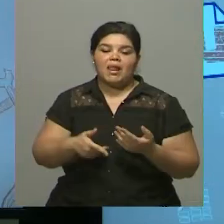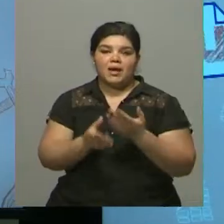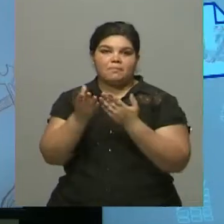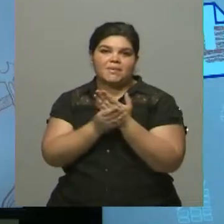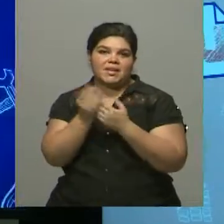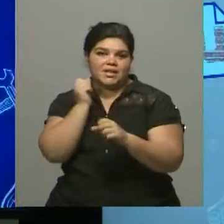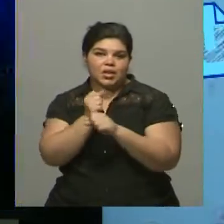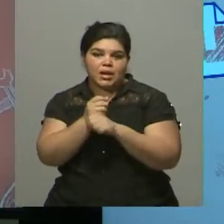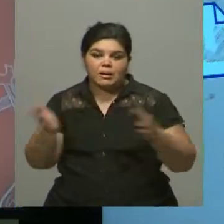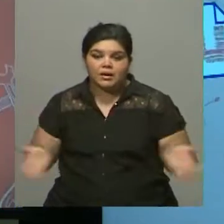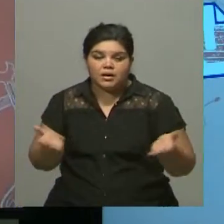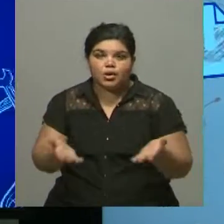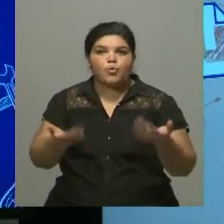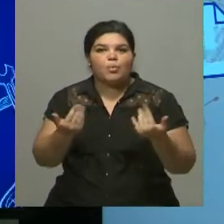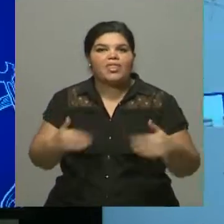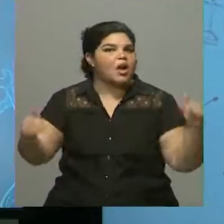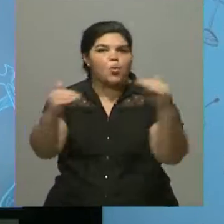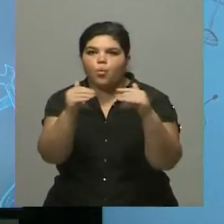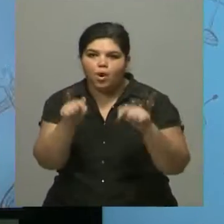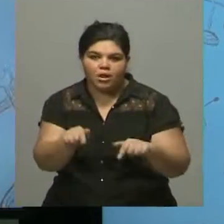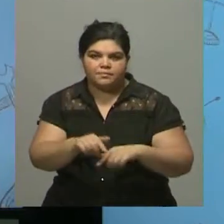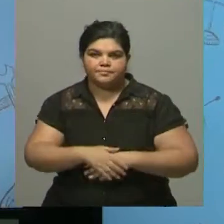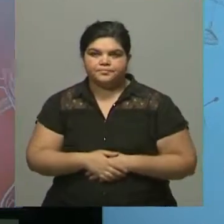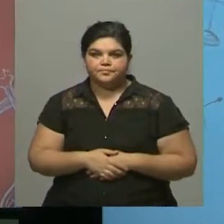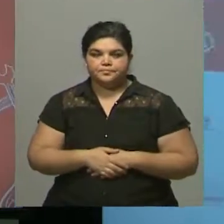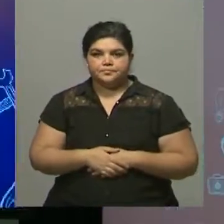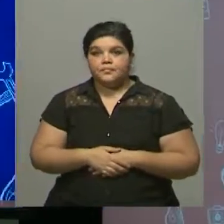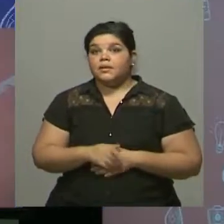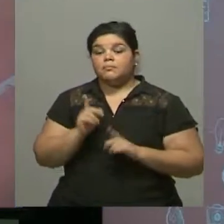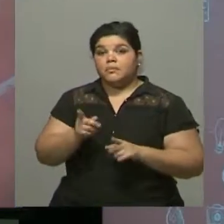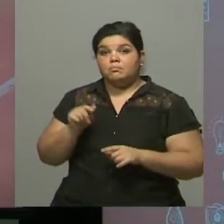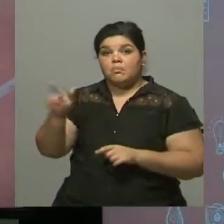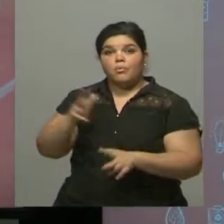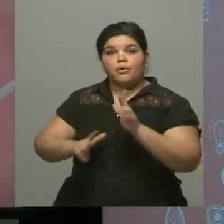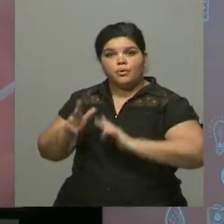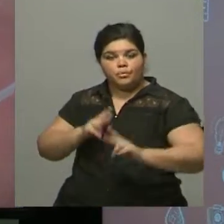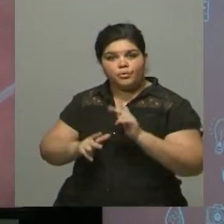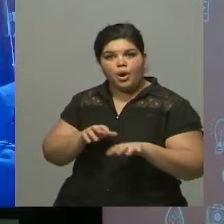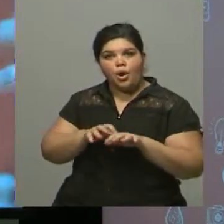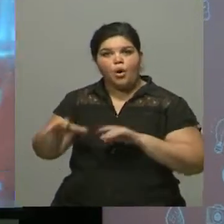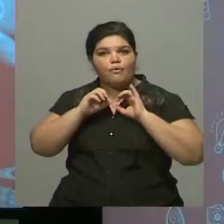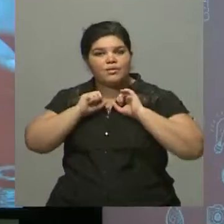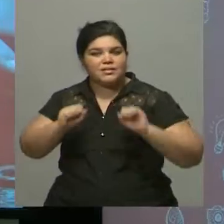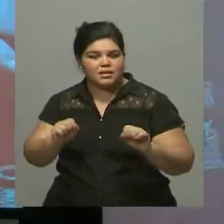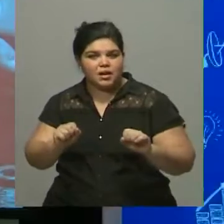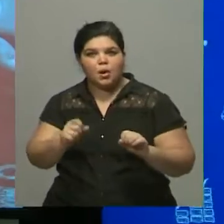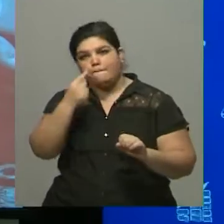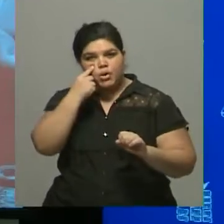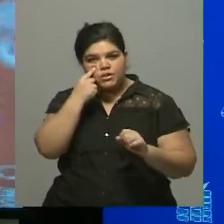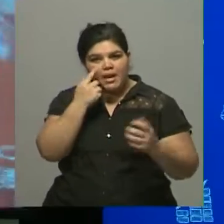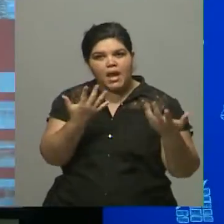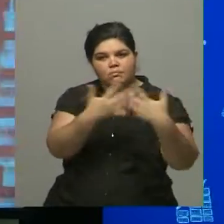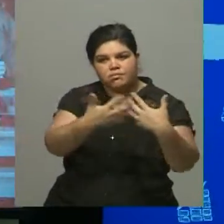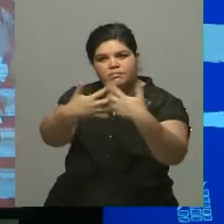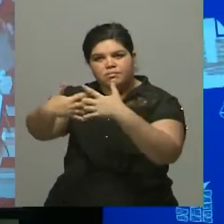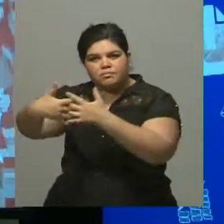Bueno, vos decías, Gonzalo, que articulan el trabajo con las oficinas de empleo de los municipios. Digo, si la gente por ahí nos